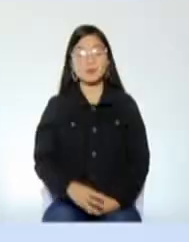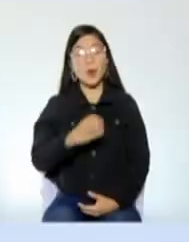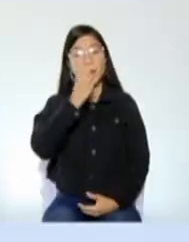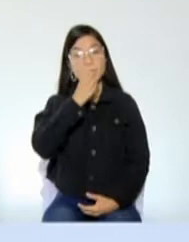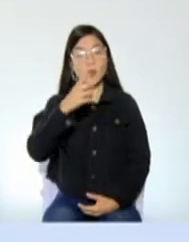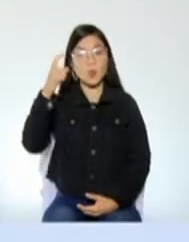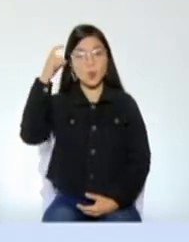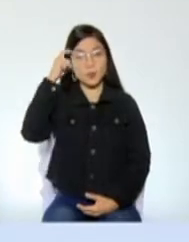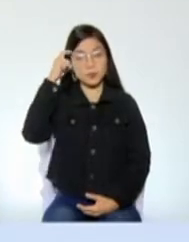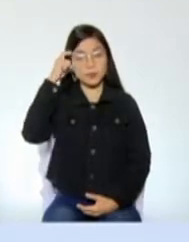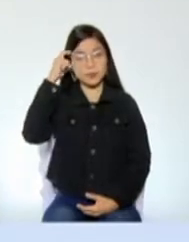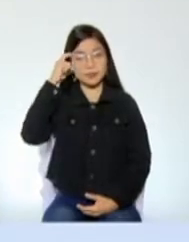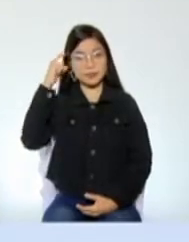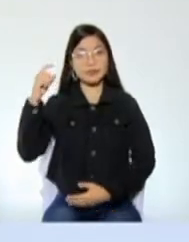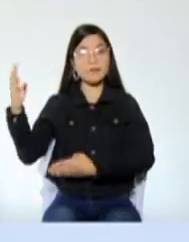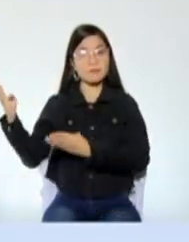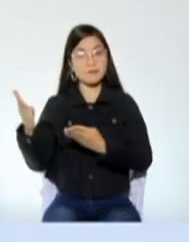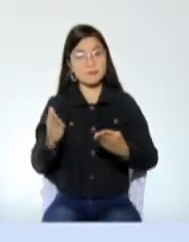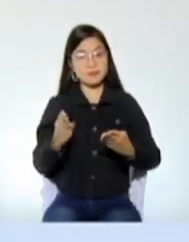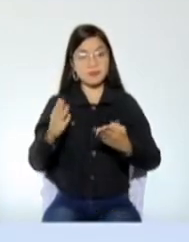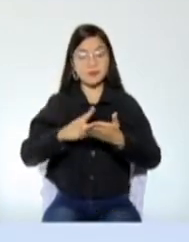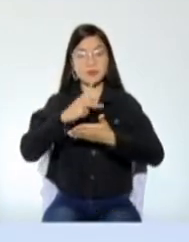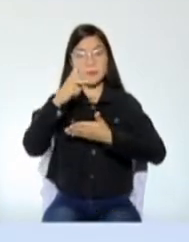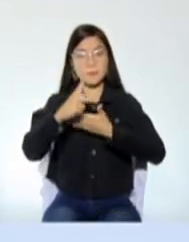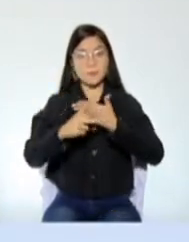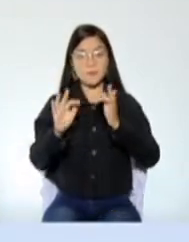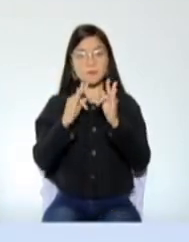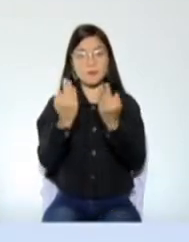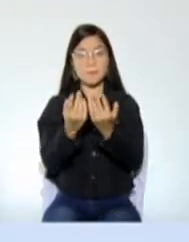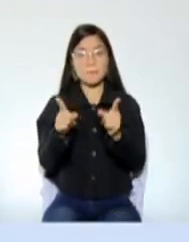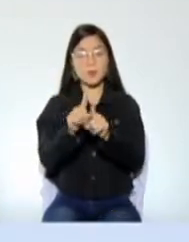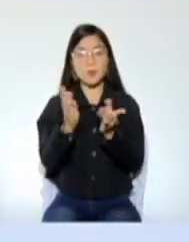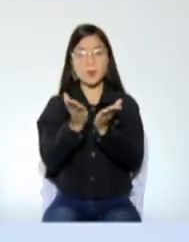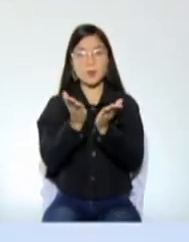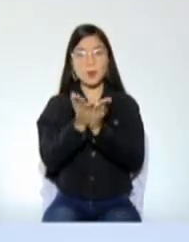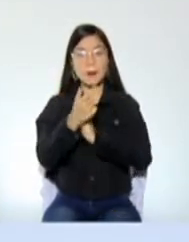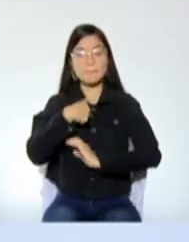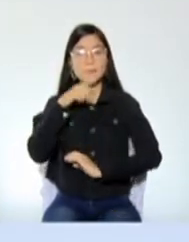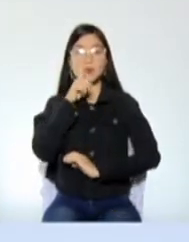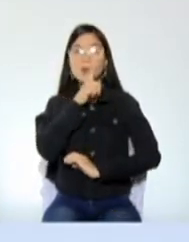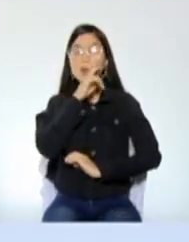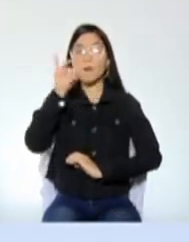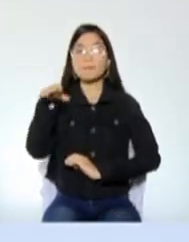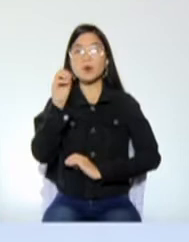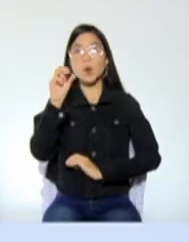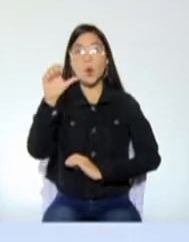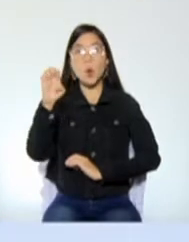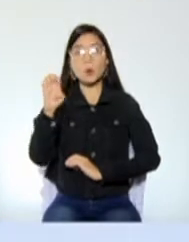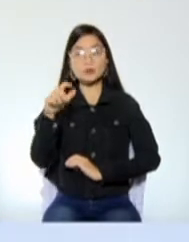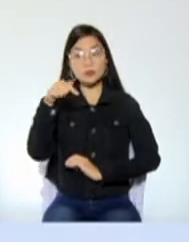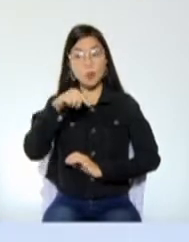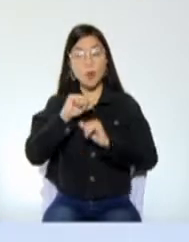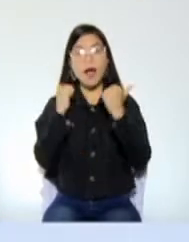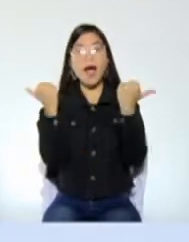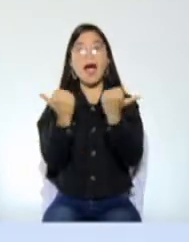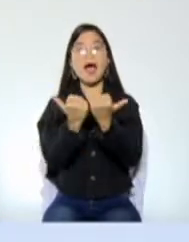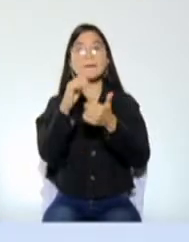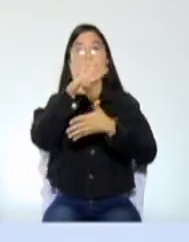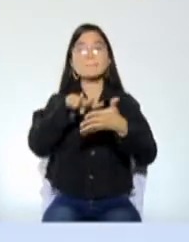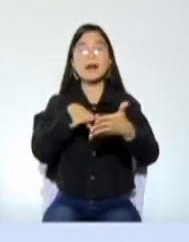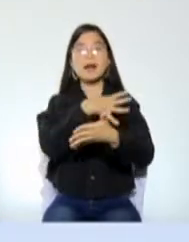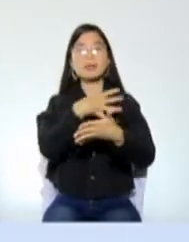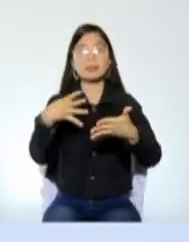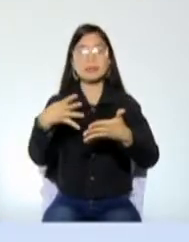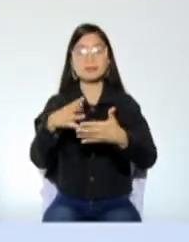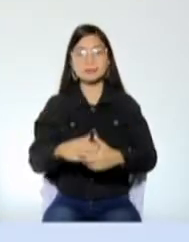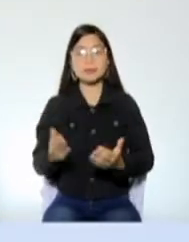Buenos días, bienvenidos a Cada Familia una Escuela. Mi nombre es José Marcano y el área de formación es matemática. Para los